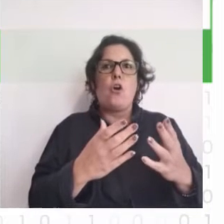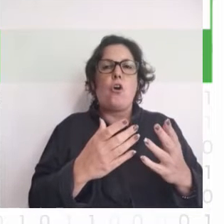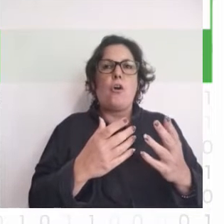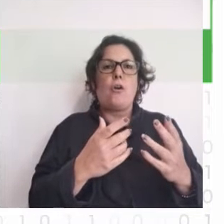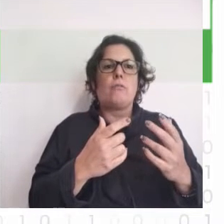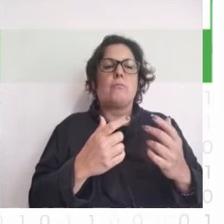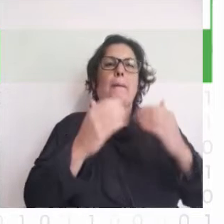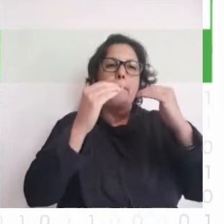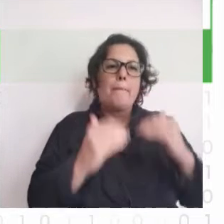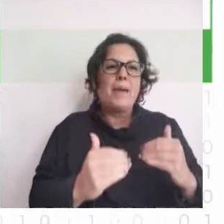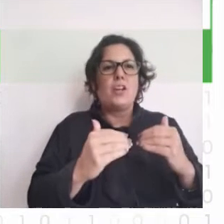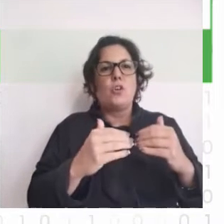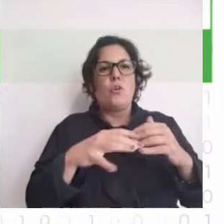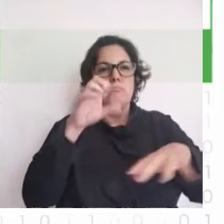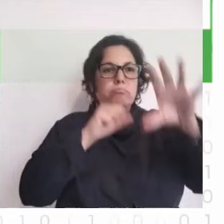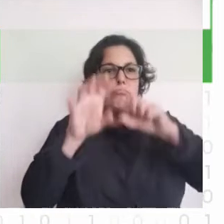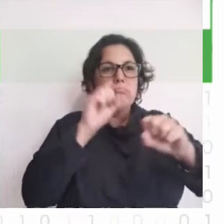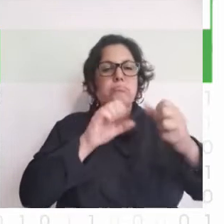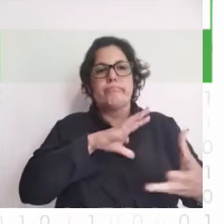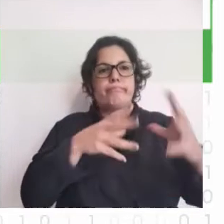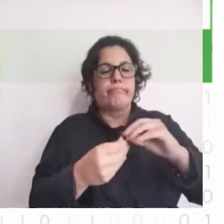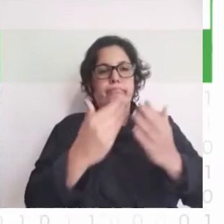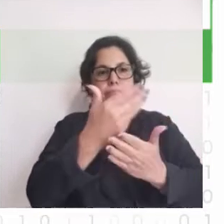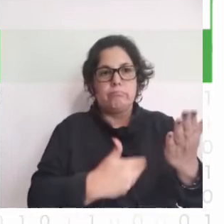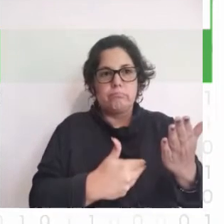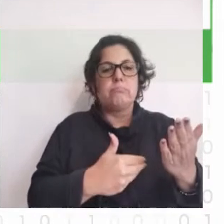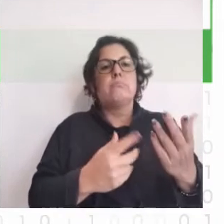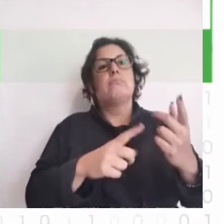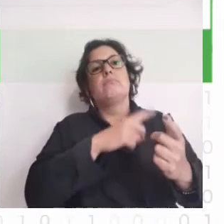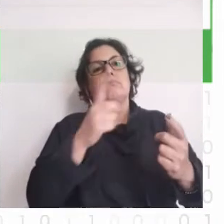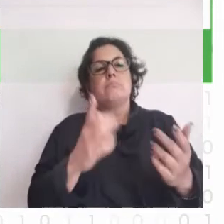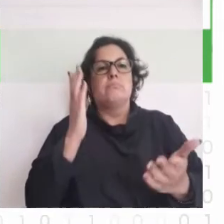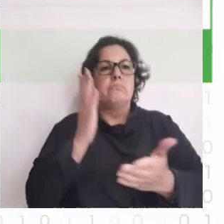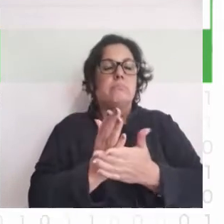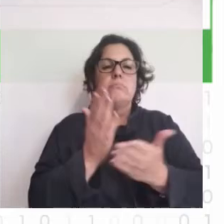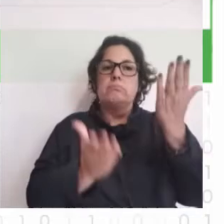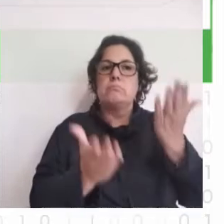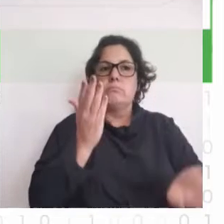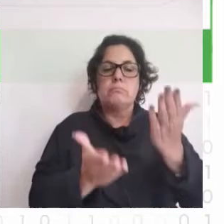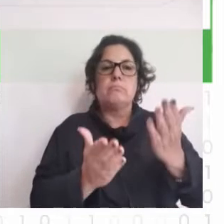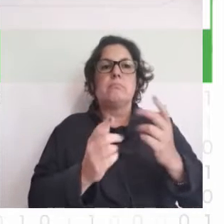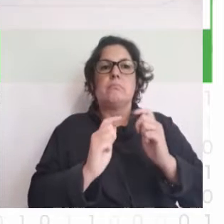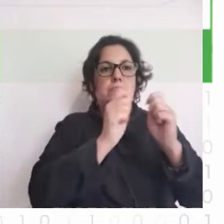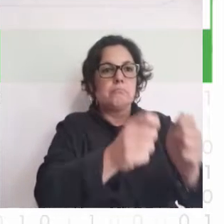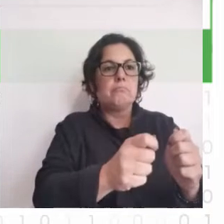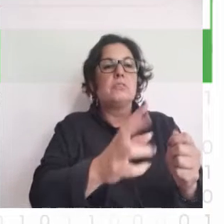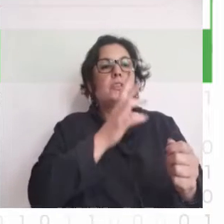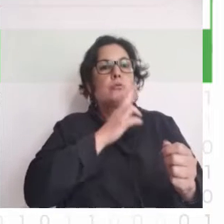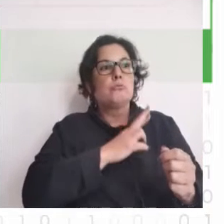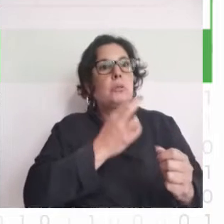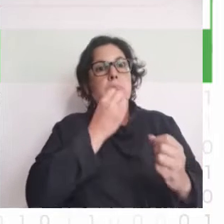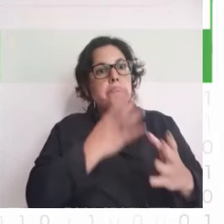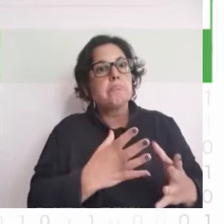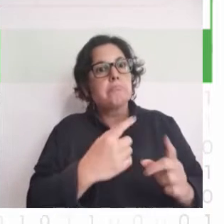performance en el test adaptativo. Luego que hicimos eso, al final evaluamos esta asignación, los resultados fueron alentadores. Si